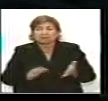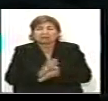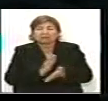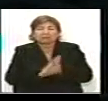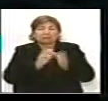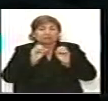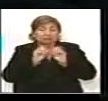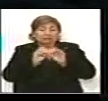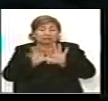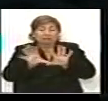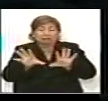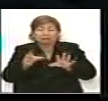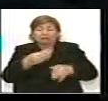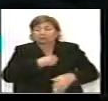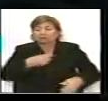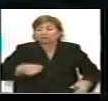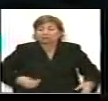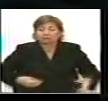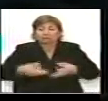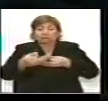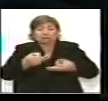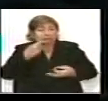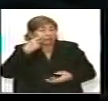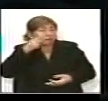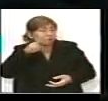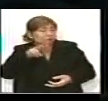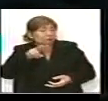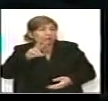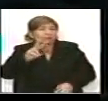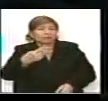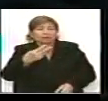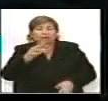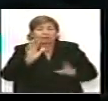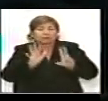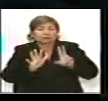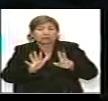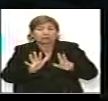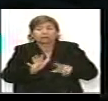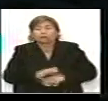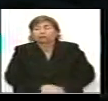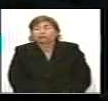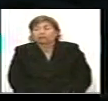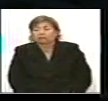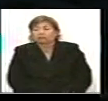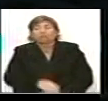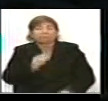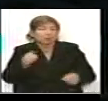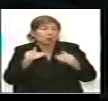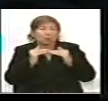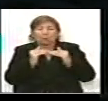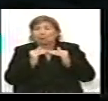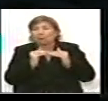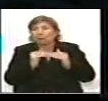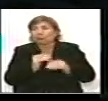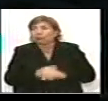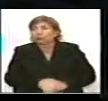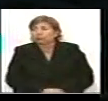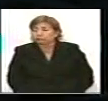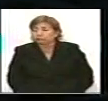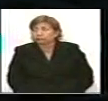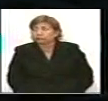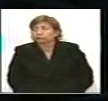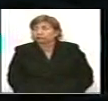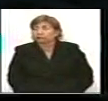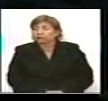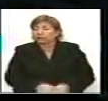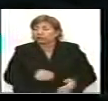de transparencia del Ministerio de Economía. Si nos vamos al año 2018, por favor. Similar. En el año 2018, en la